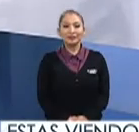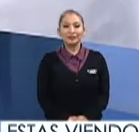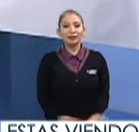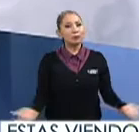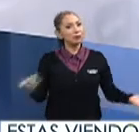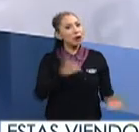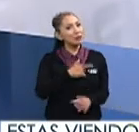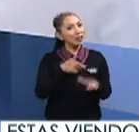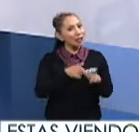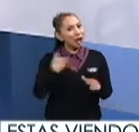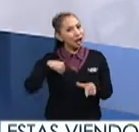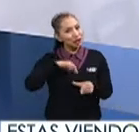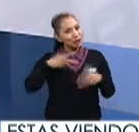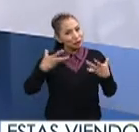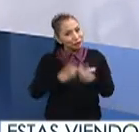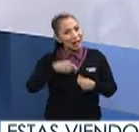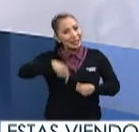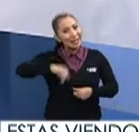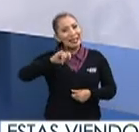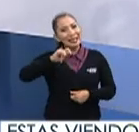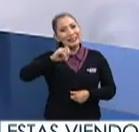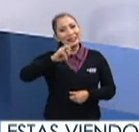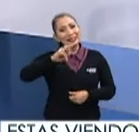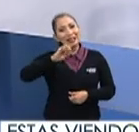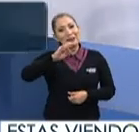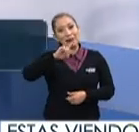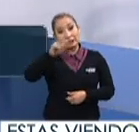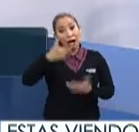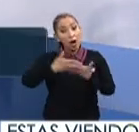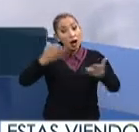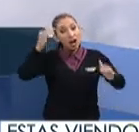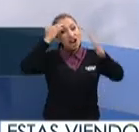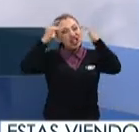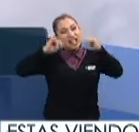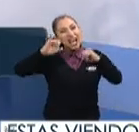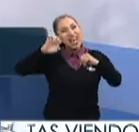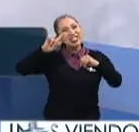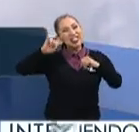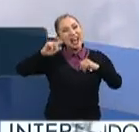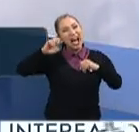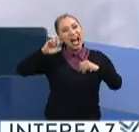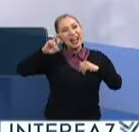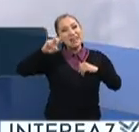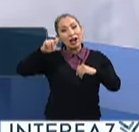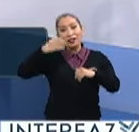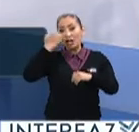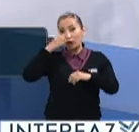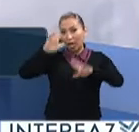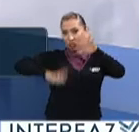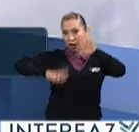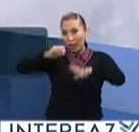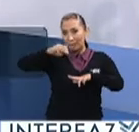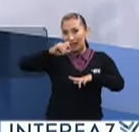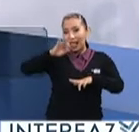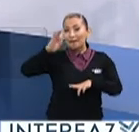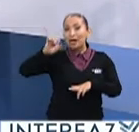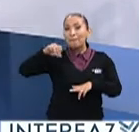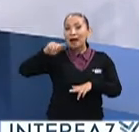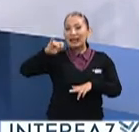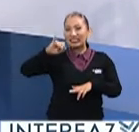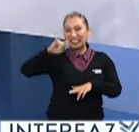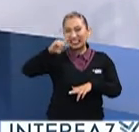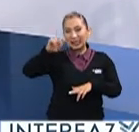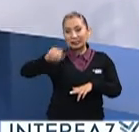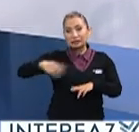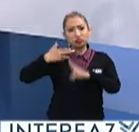Un gusto que siga con nosotros en Interfaz. Ahora le invito a conocer la historia de Edith Arévalo Vázquez de la Escuela Normal Miguel F.